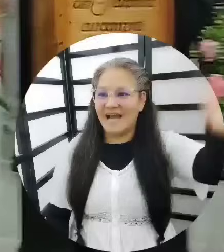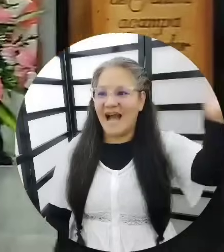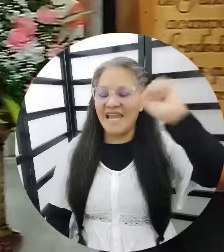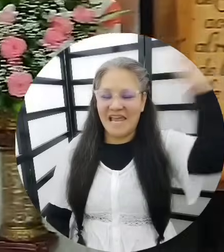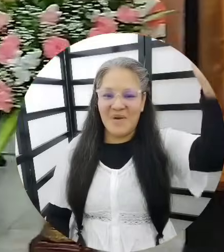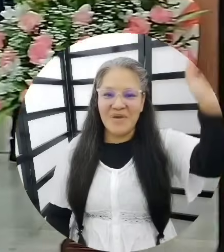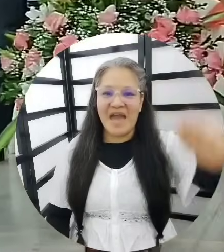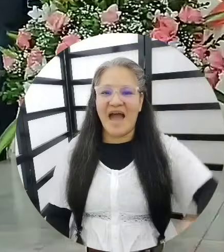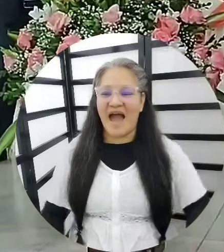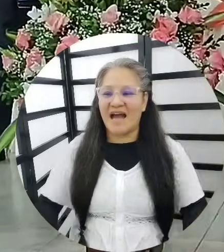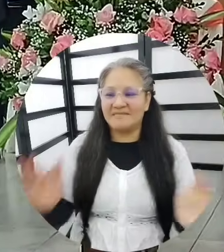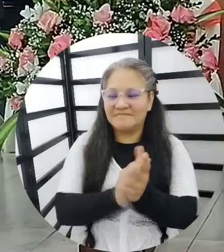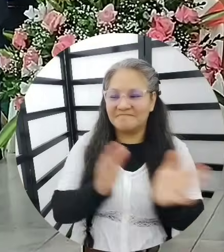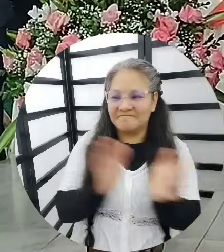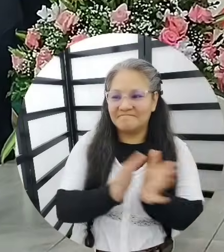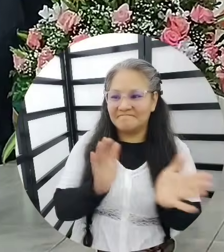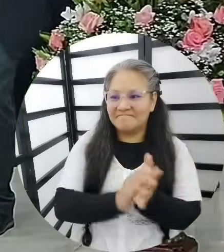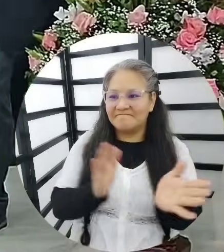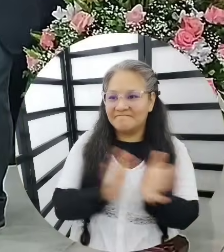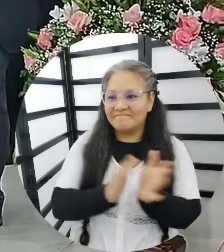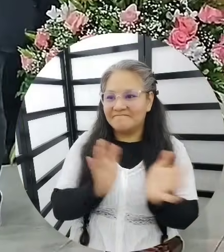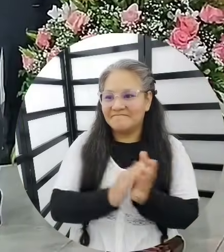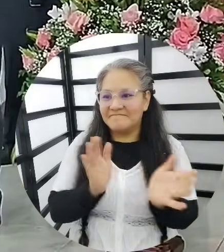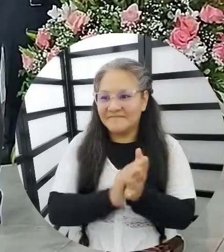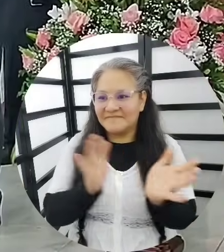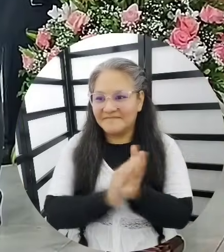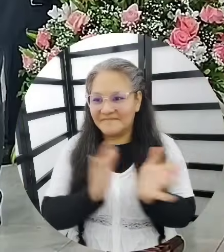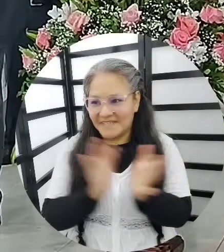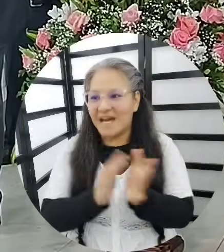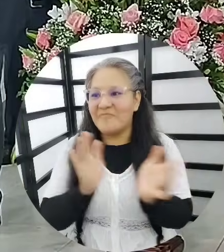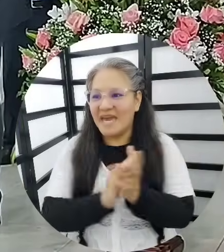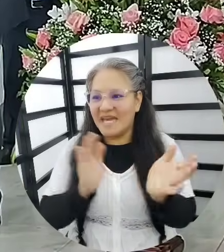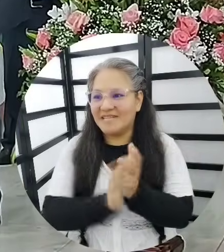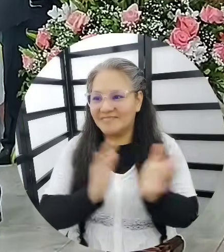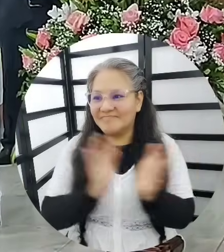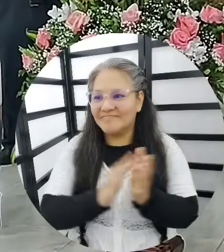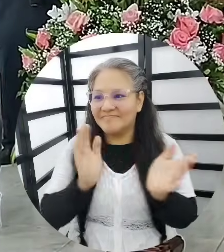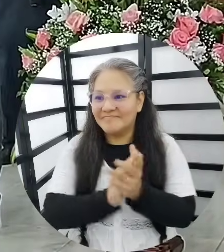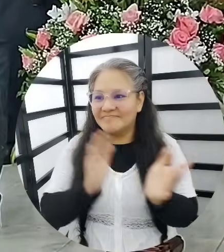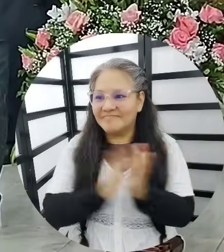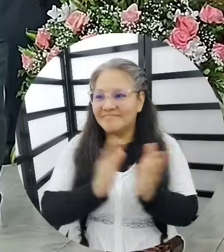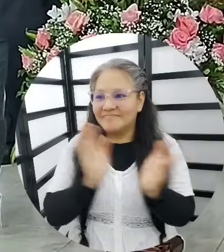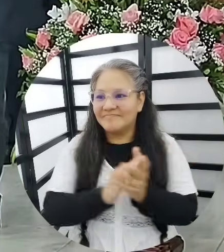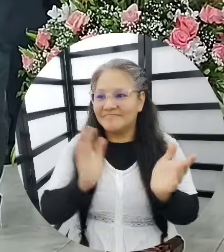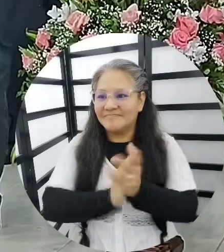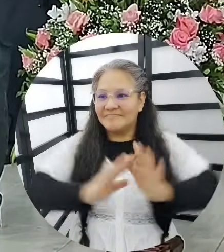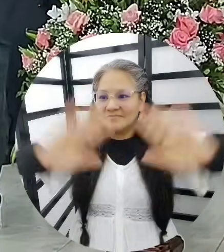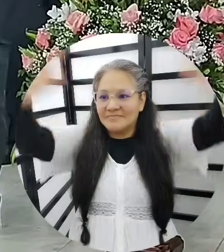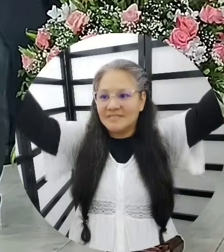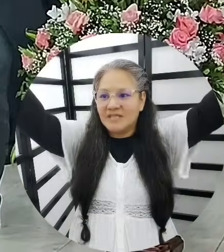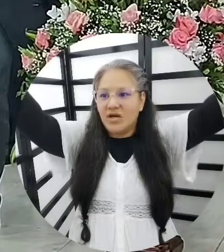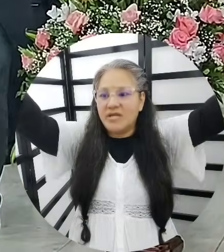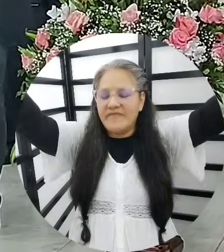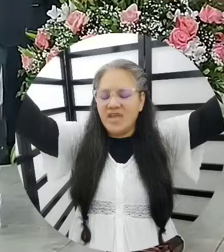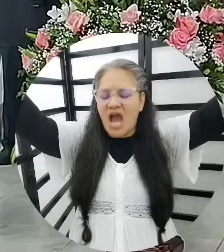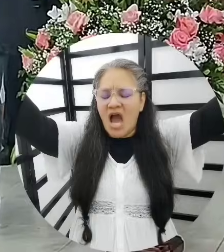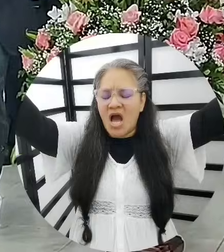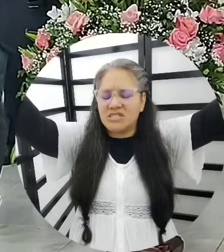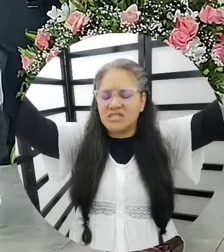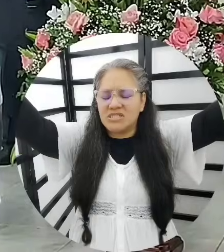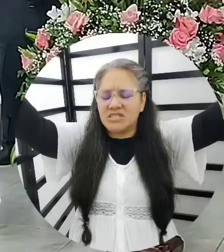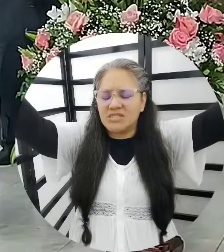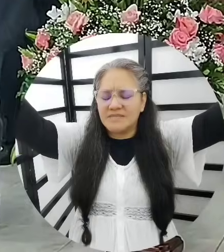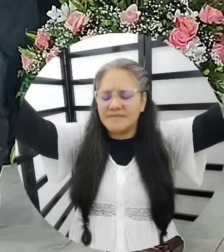tenemos. ¡Aleluya! Así trabajamos. Esta es una obra forjadora de obreros, de misioneros,